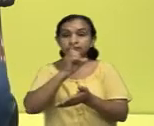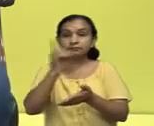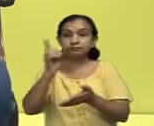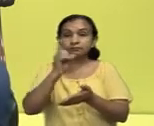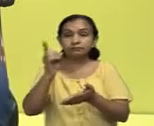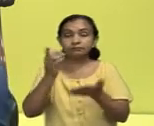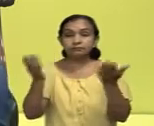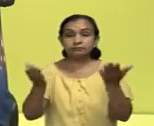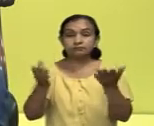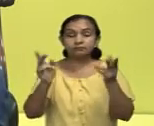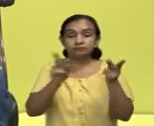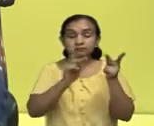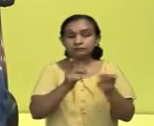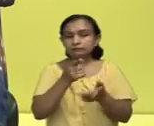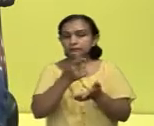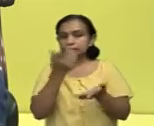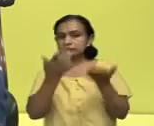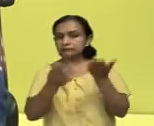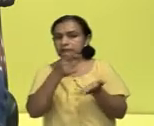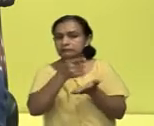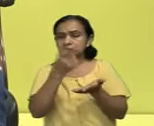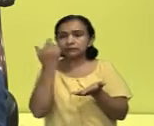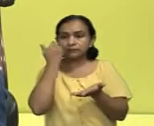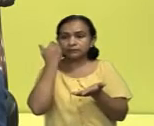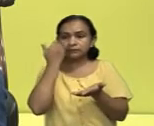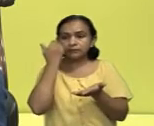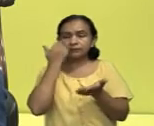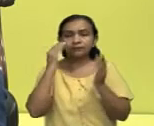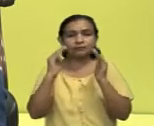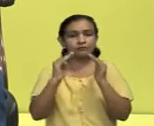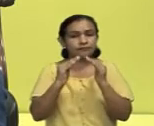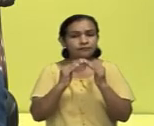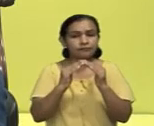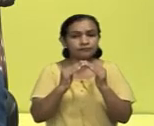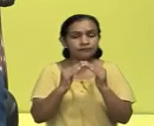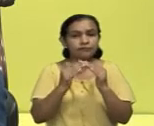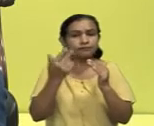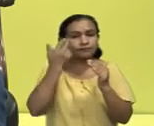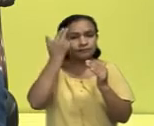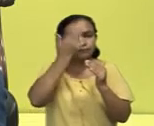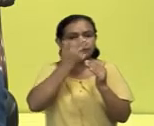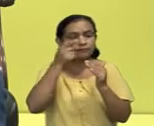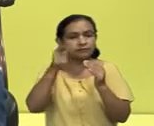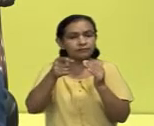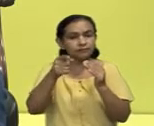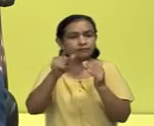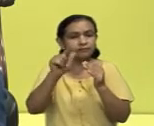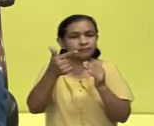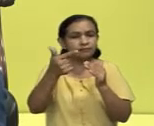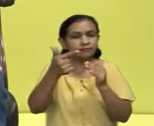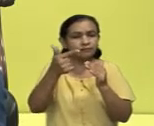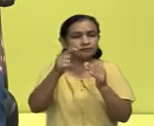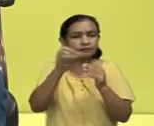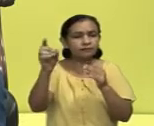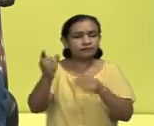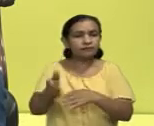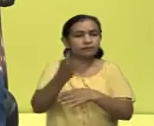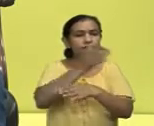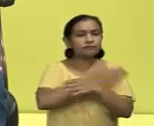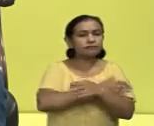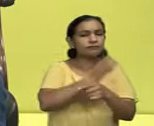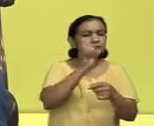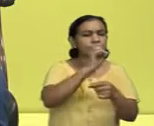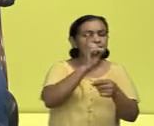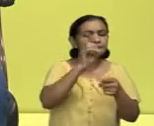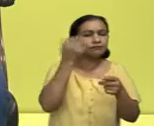Nosotros cuando hay un caso sospechoso de dengue, llegamos a la casa y nos preguntamos dónde estuvo 7 días antes de